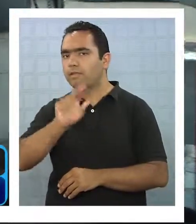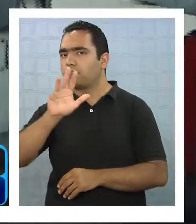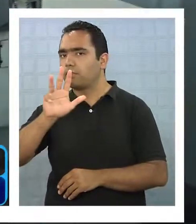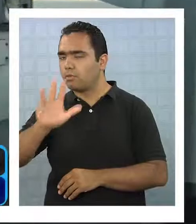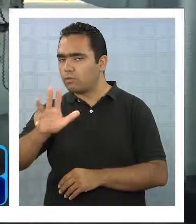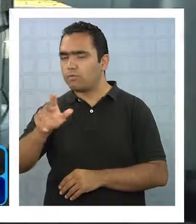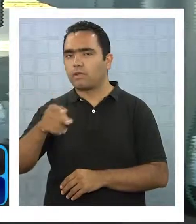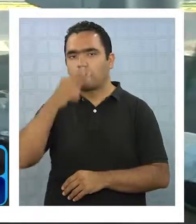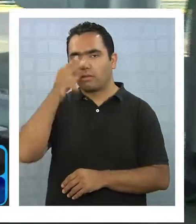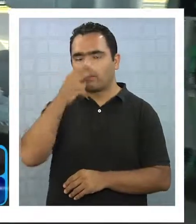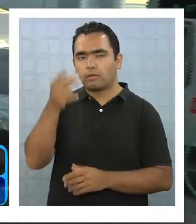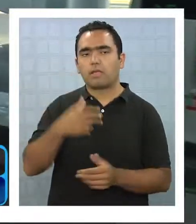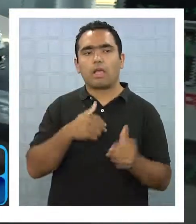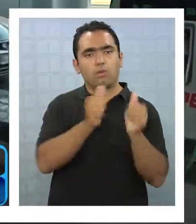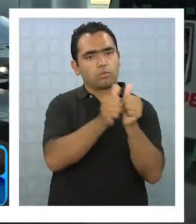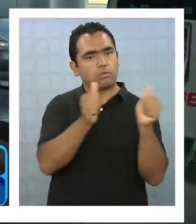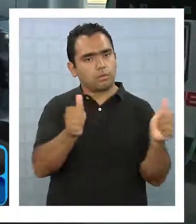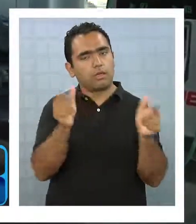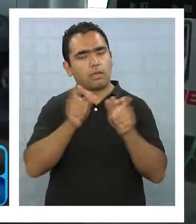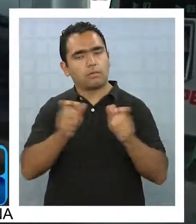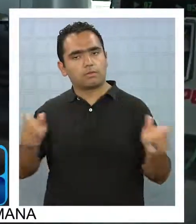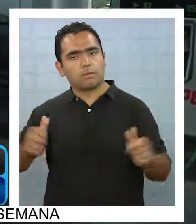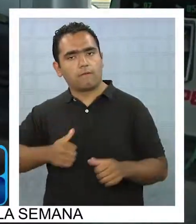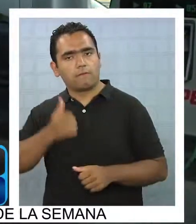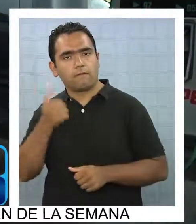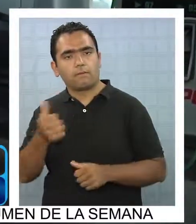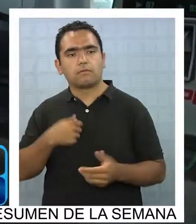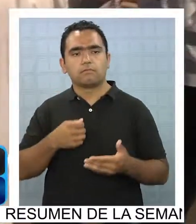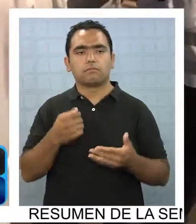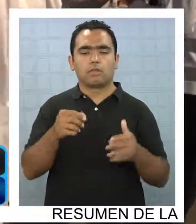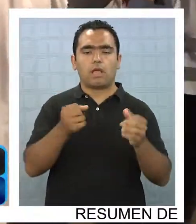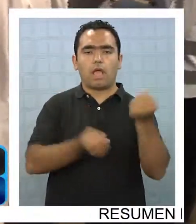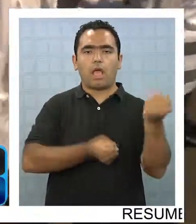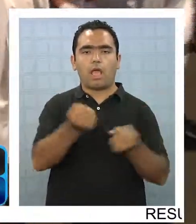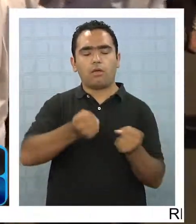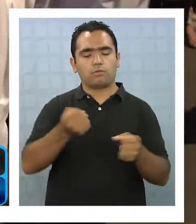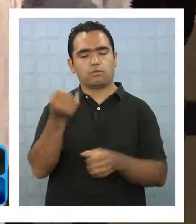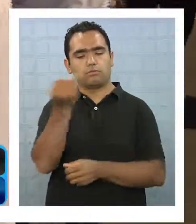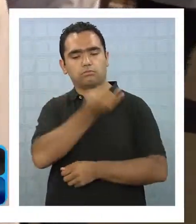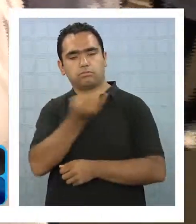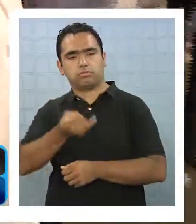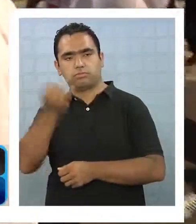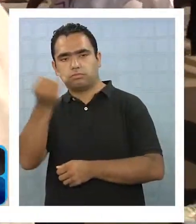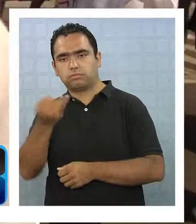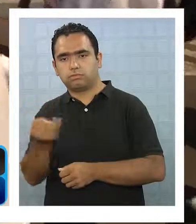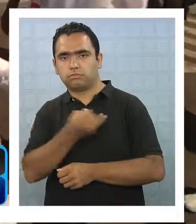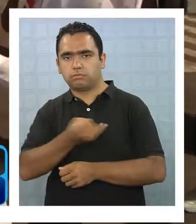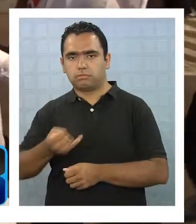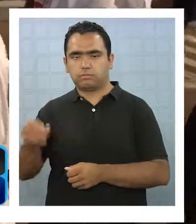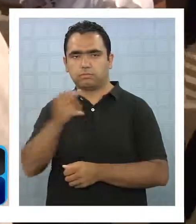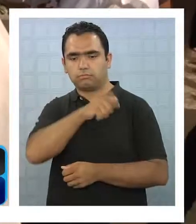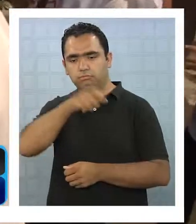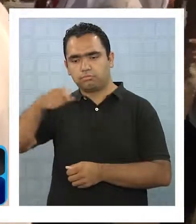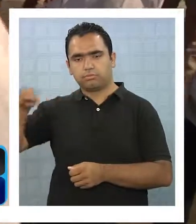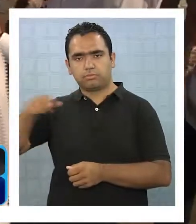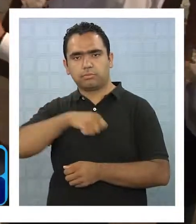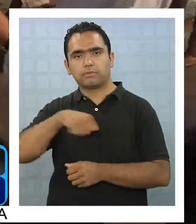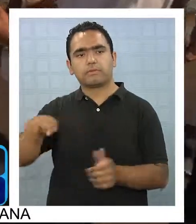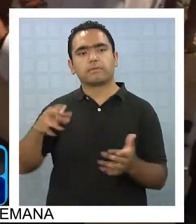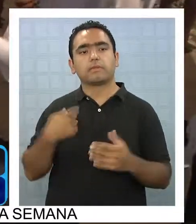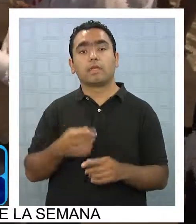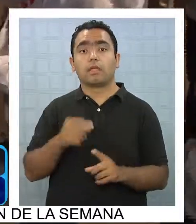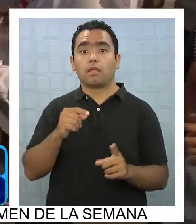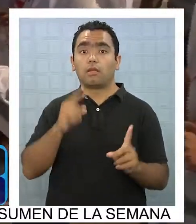Fundación Teletón y autoridades pintaron automóviles en el Servicentro Copec de Arturo Prat y Aníbal Pinto. La meta nacional